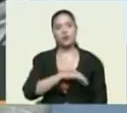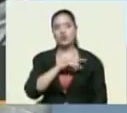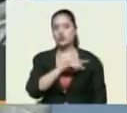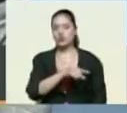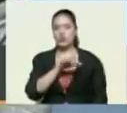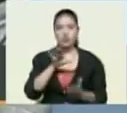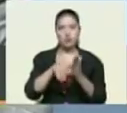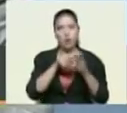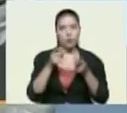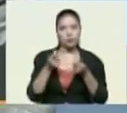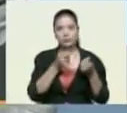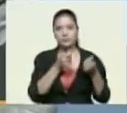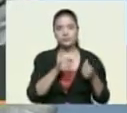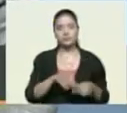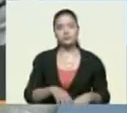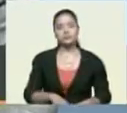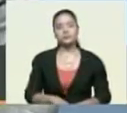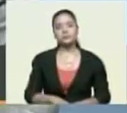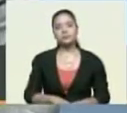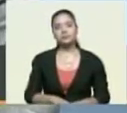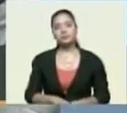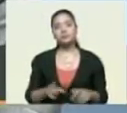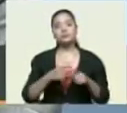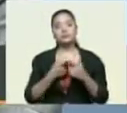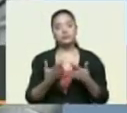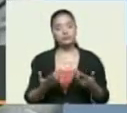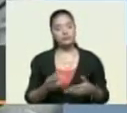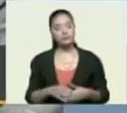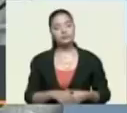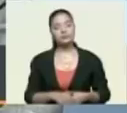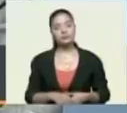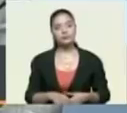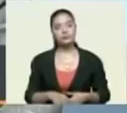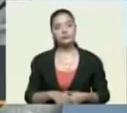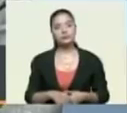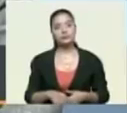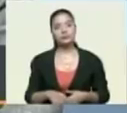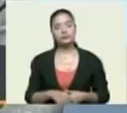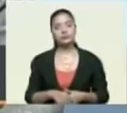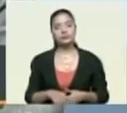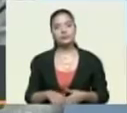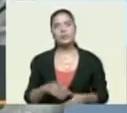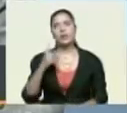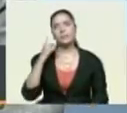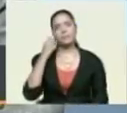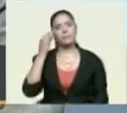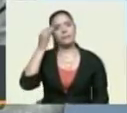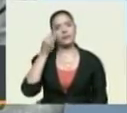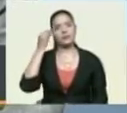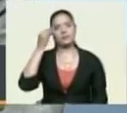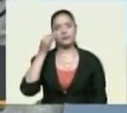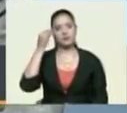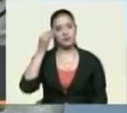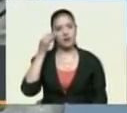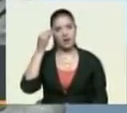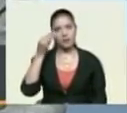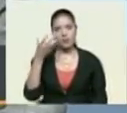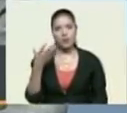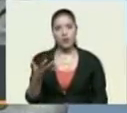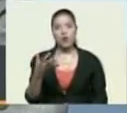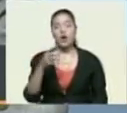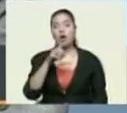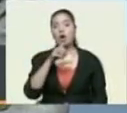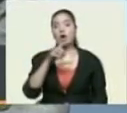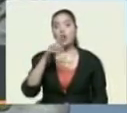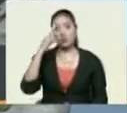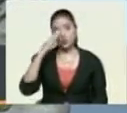actos de corrupción. Por lo tanto, nosotros pensamos que a través de la SODI,